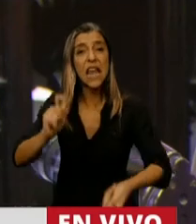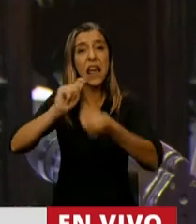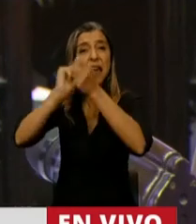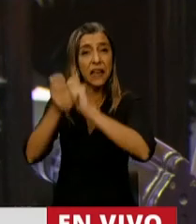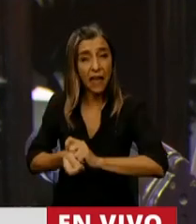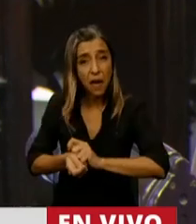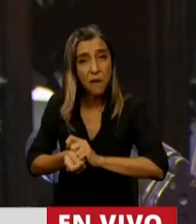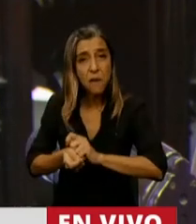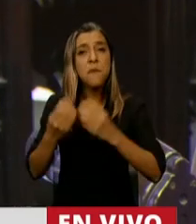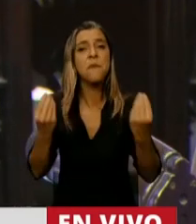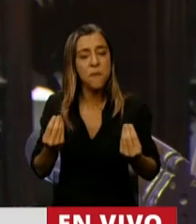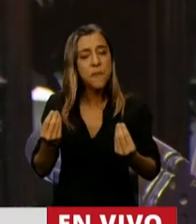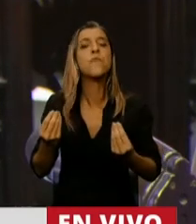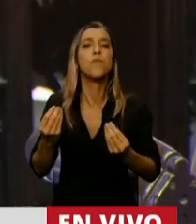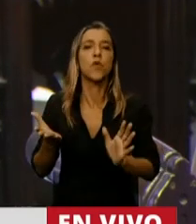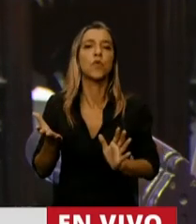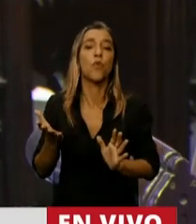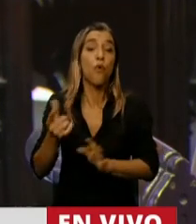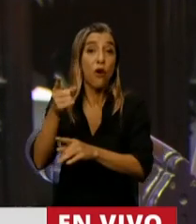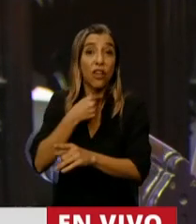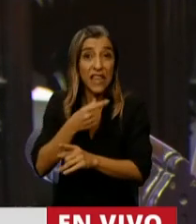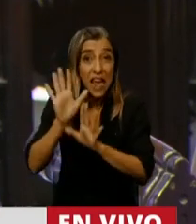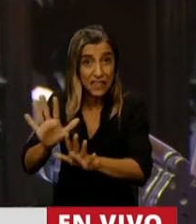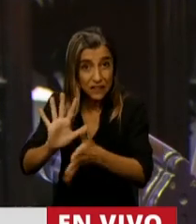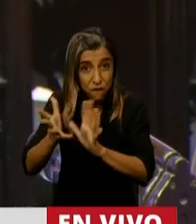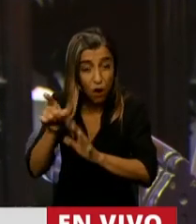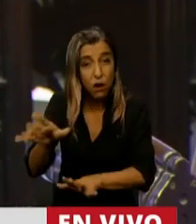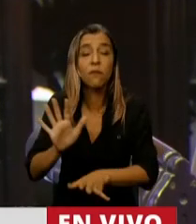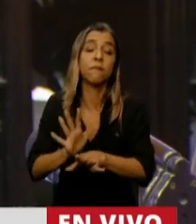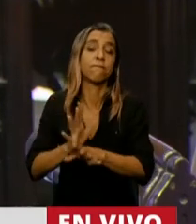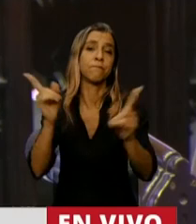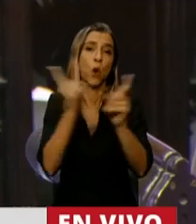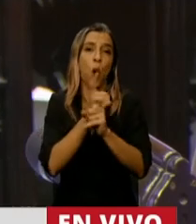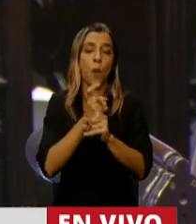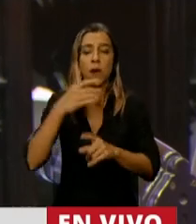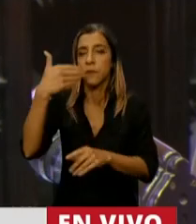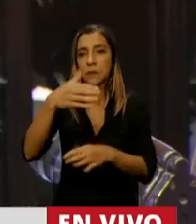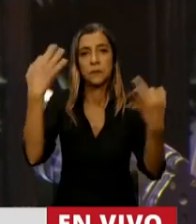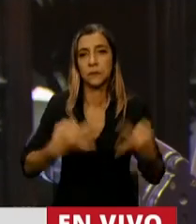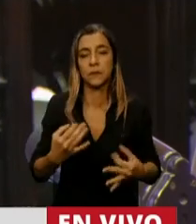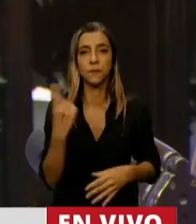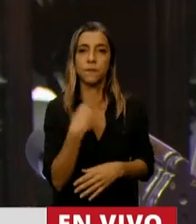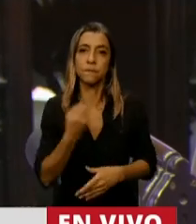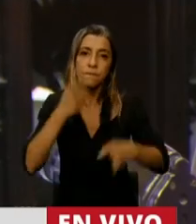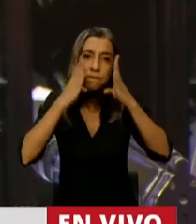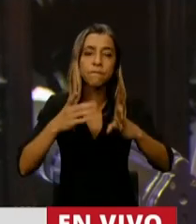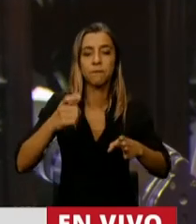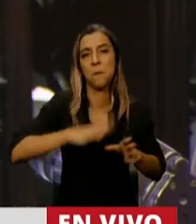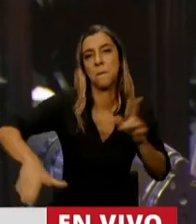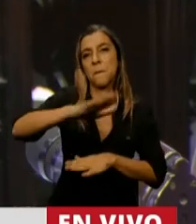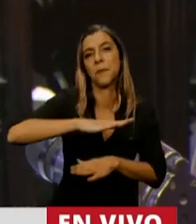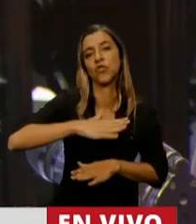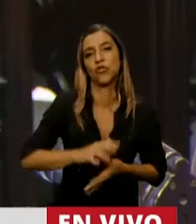ese plan, estamos en problemas. Hay que pensar en la gente. No vamos a acompañar